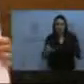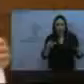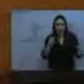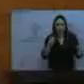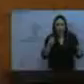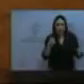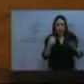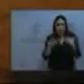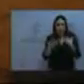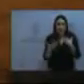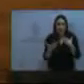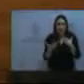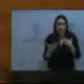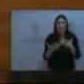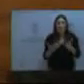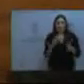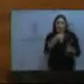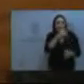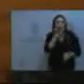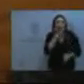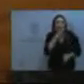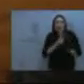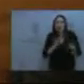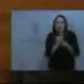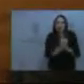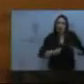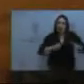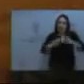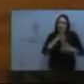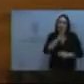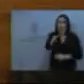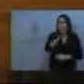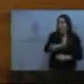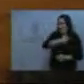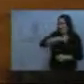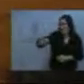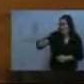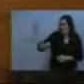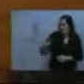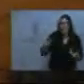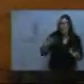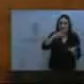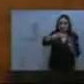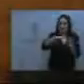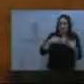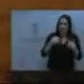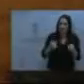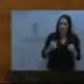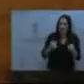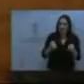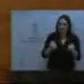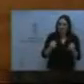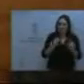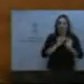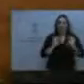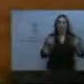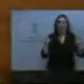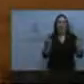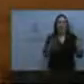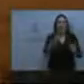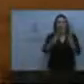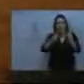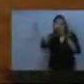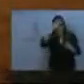aparecen todos juntos en inauguraciones de centros de salud, rodeados de usuarios, de